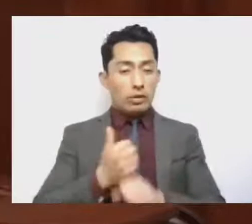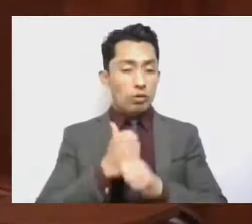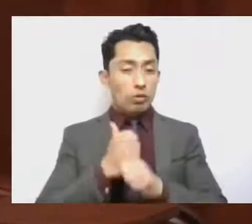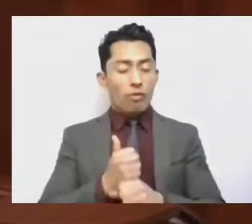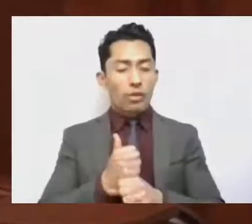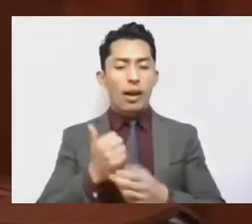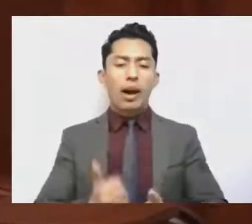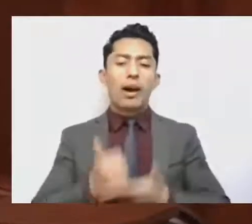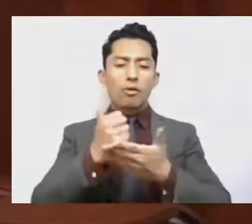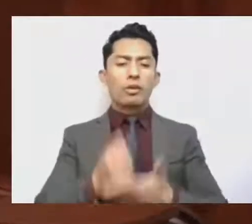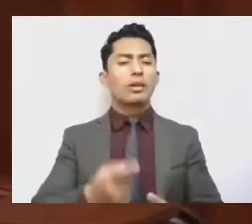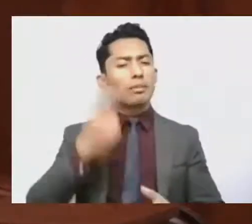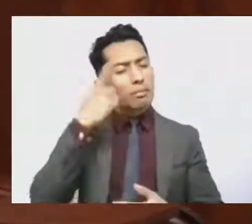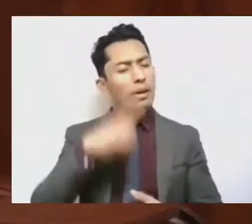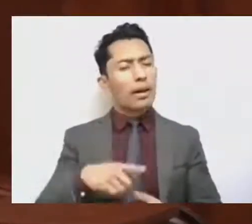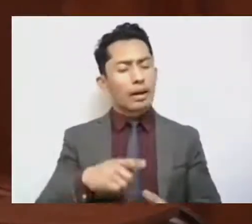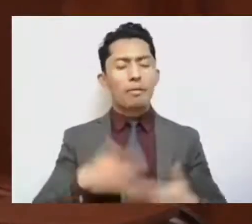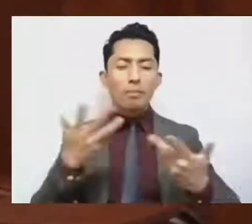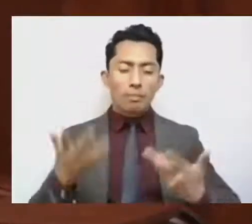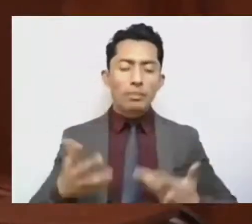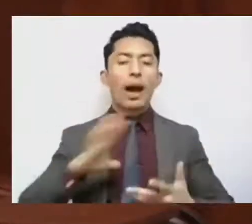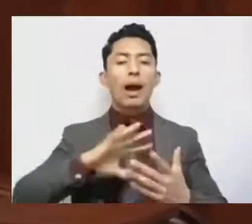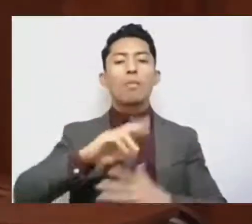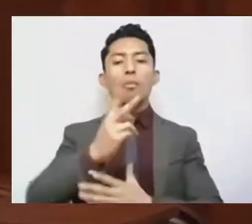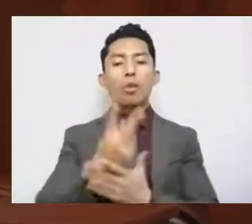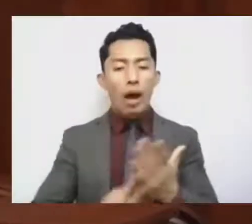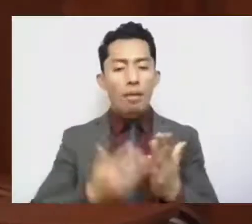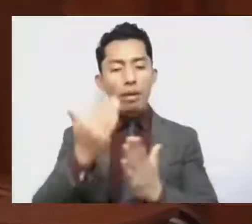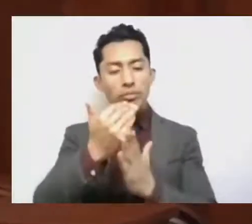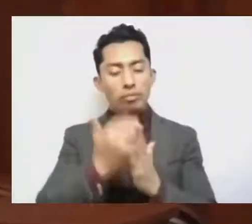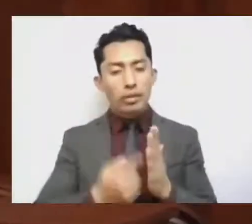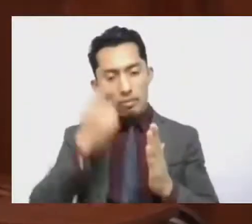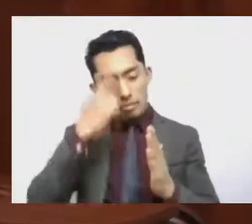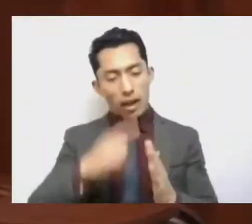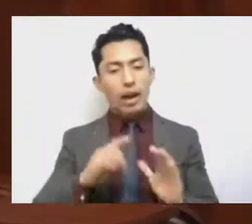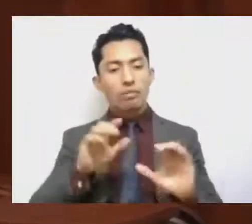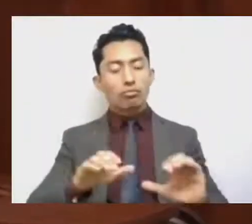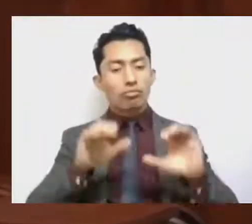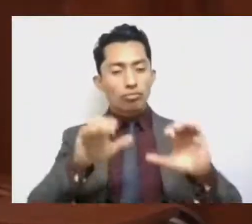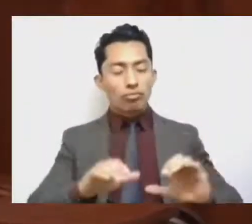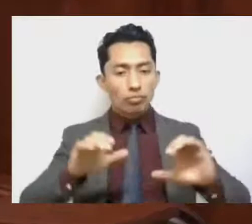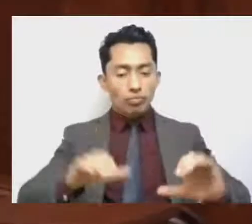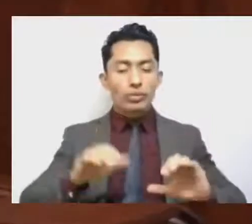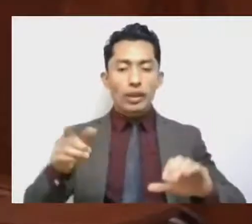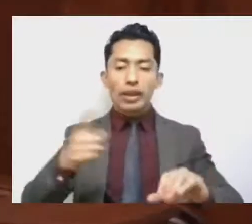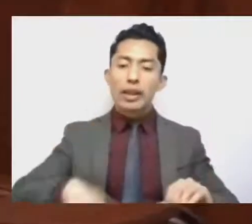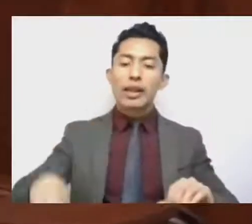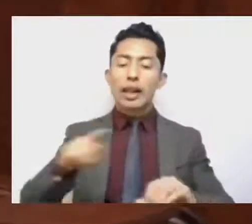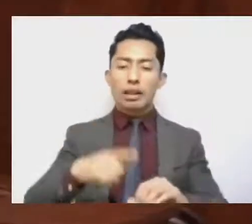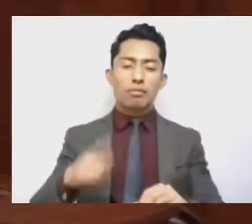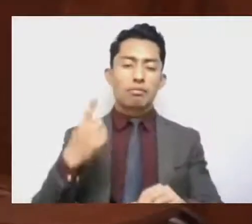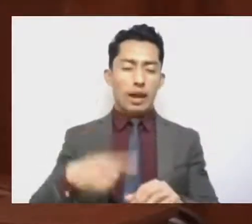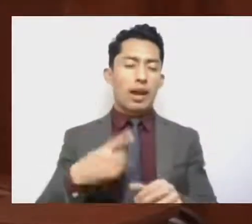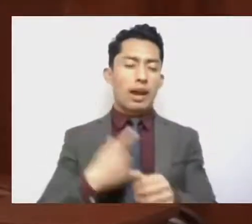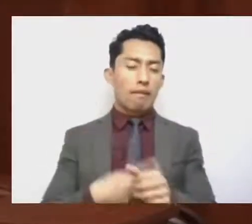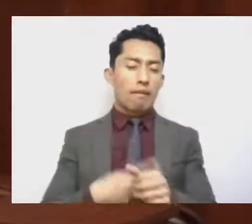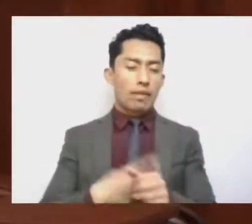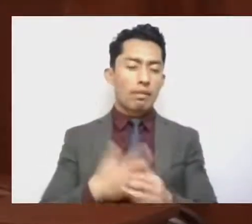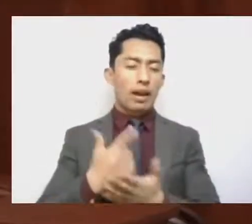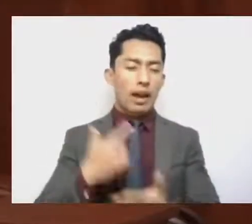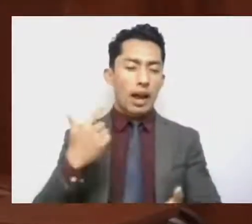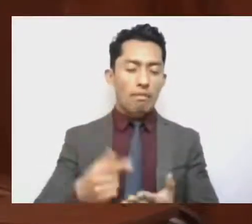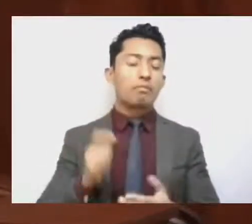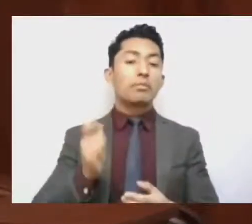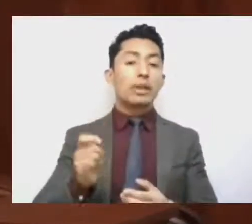la implementación de programas de cuidados paliativos y de soporte renal, que incluyen la opción